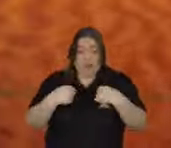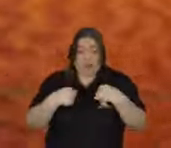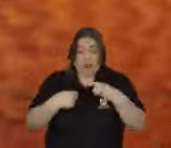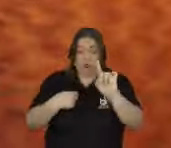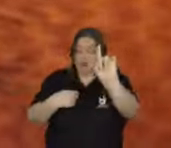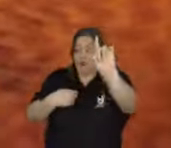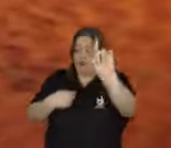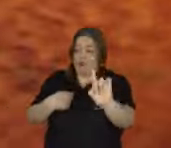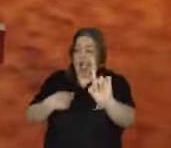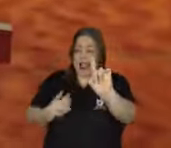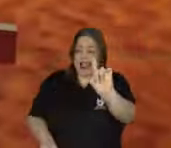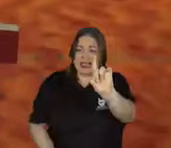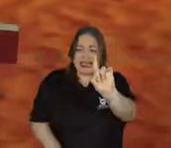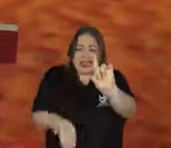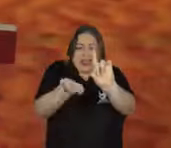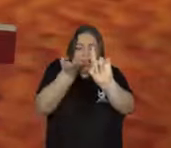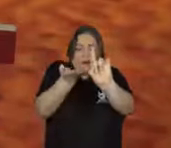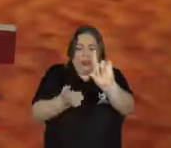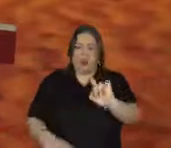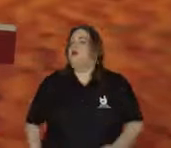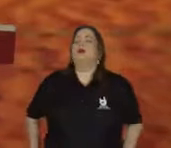perdón.